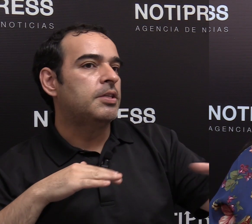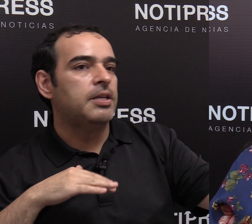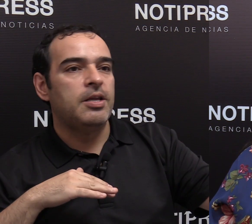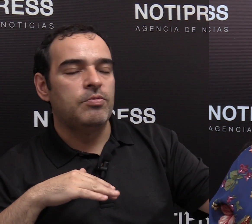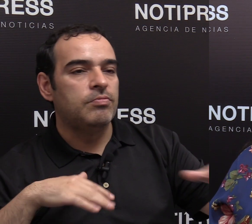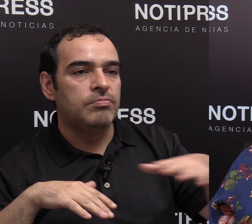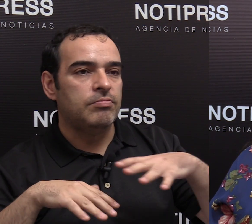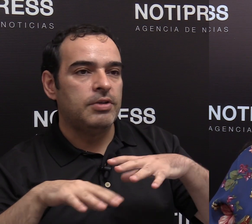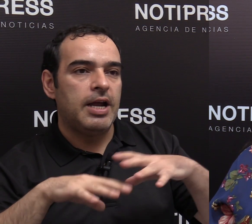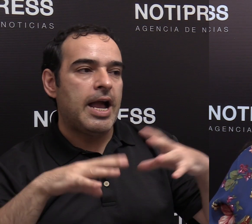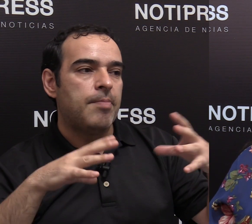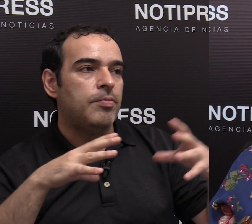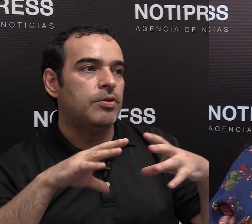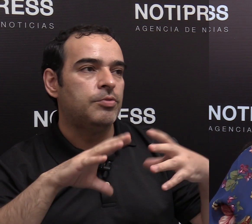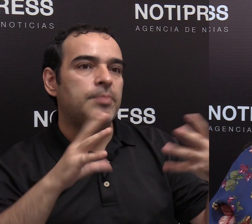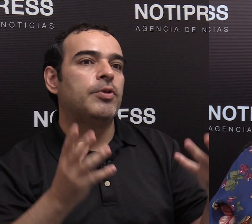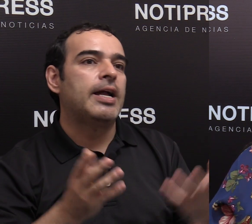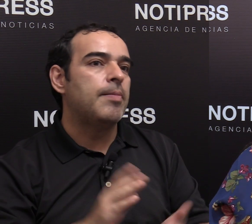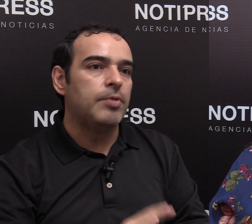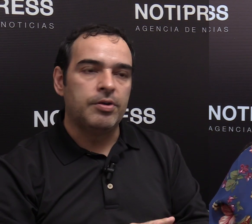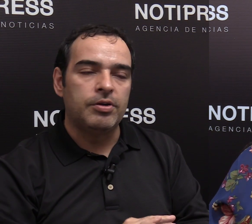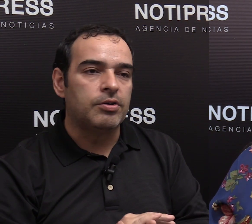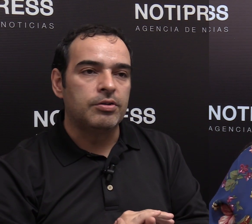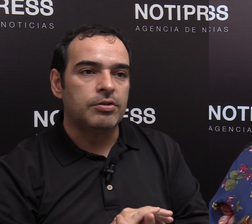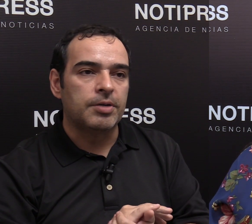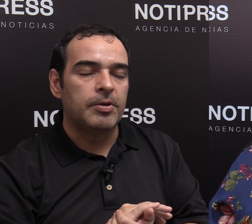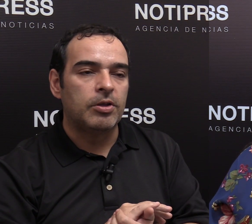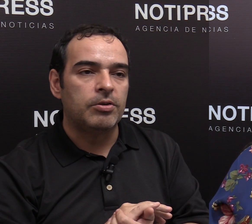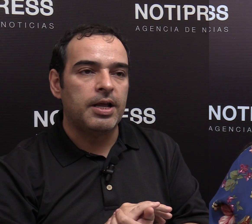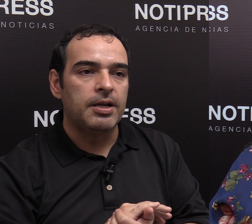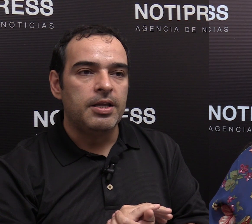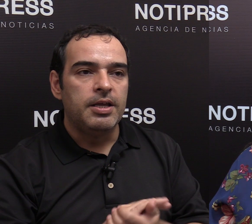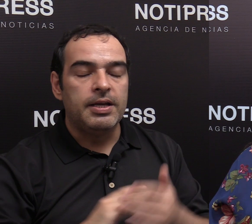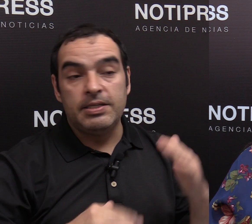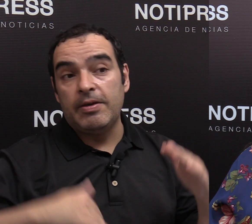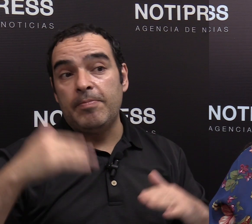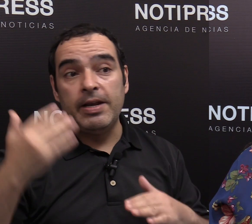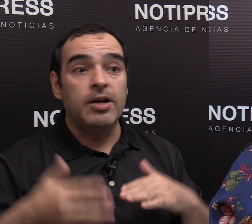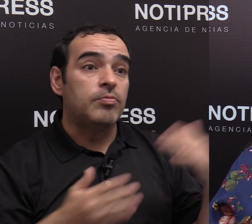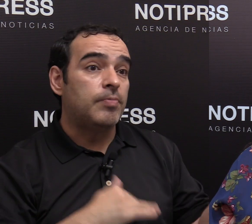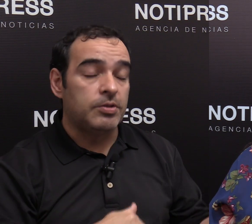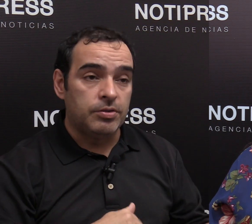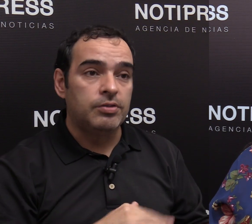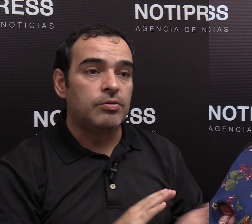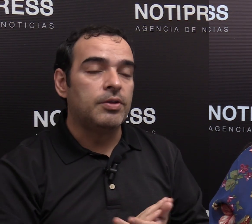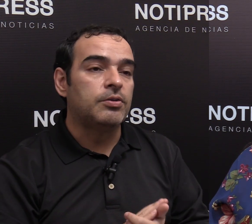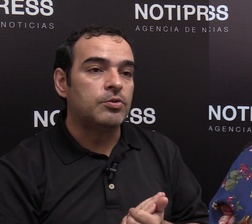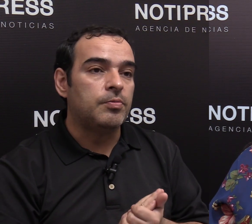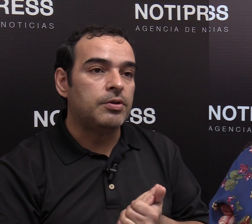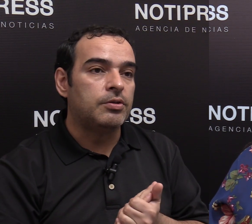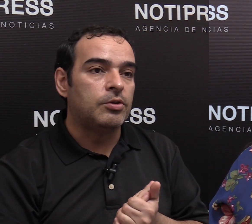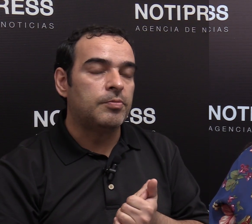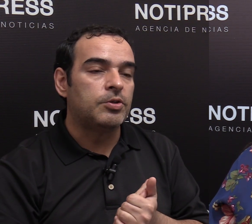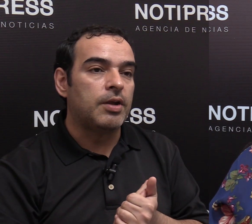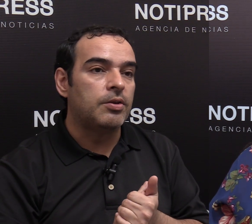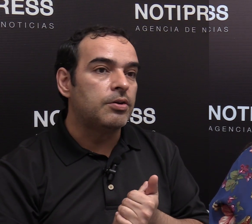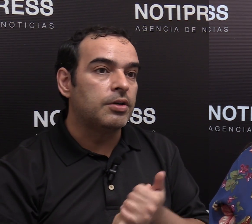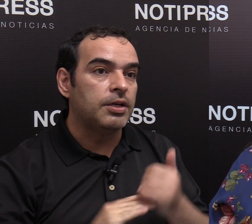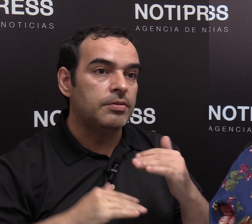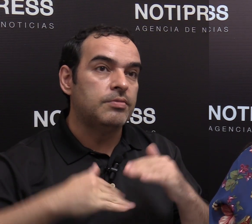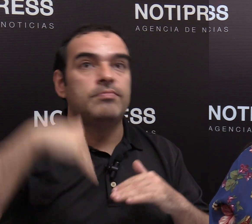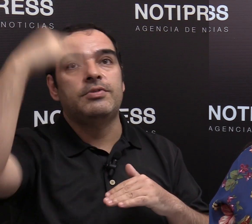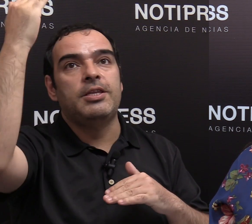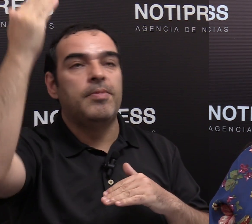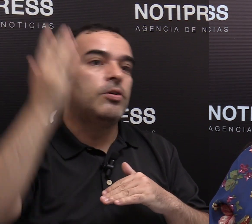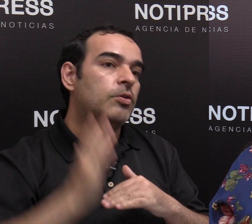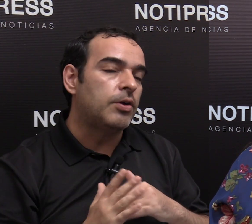no vamos a tener un cambio, un tipo de cambio, ¿no? Con respecto al dólar, que se va a disparar, como pasó cuando asumió López Obrador,